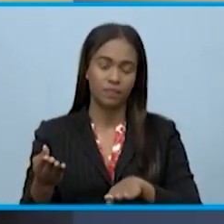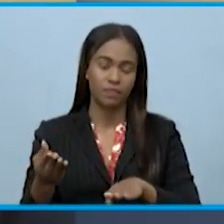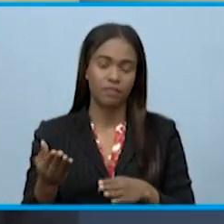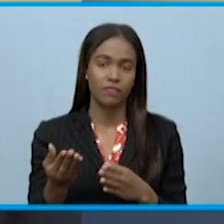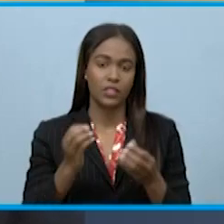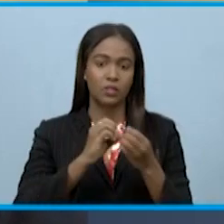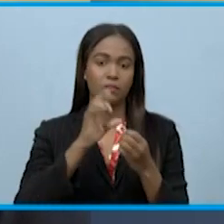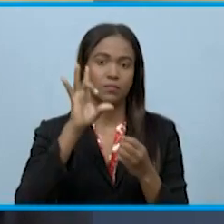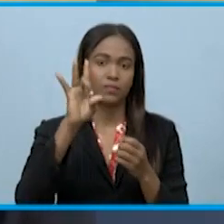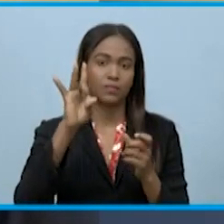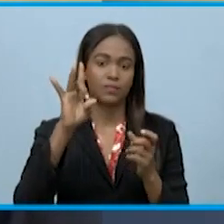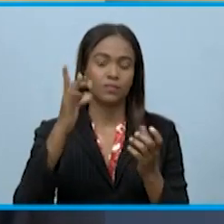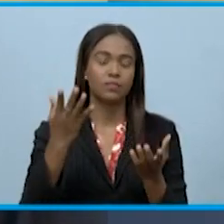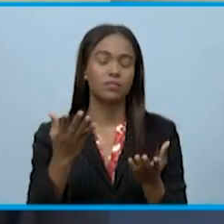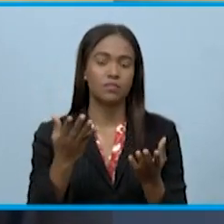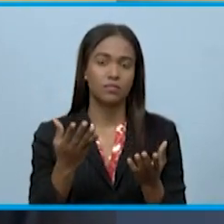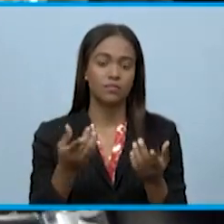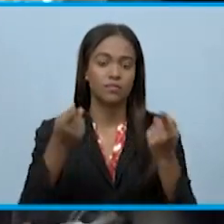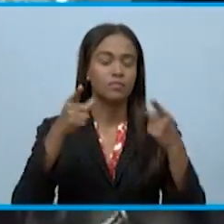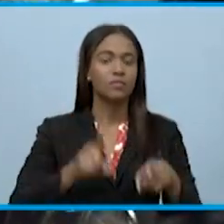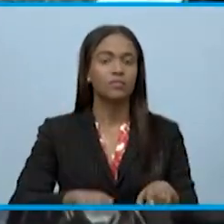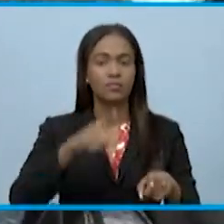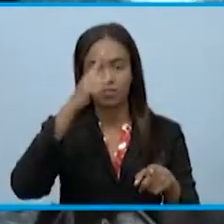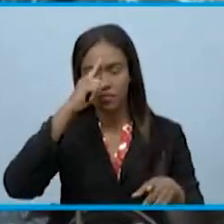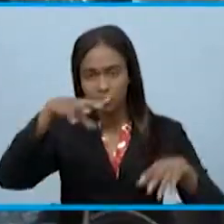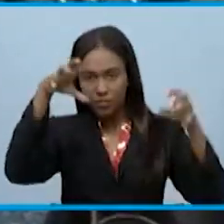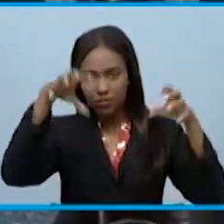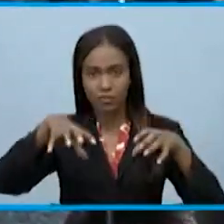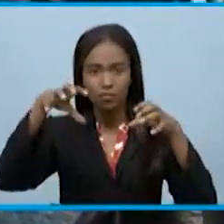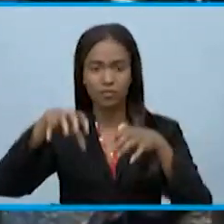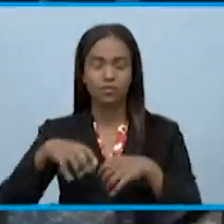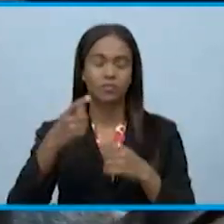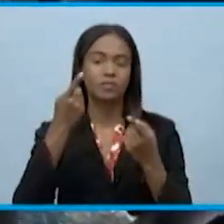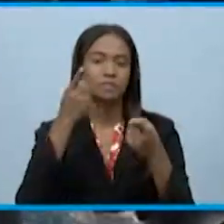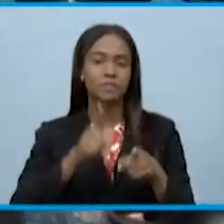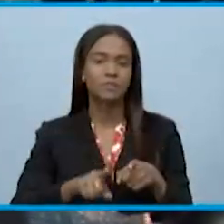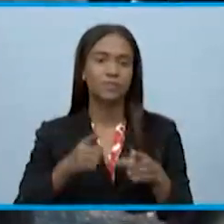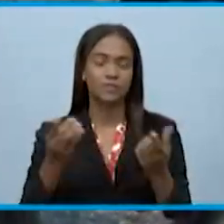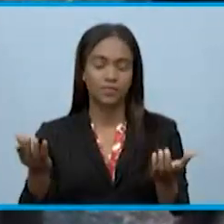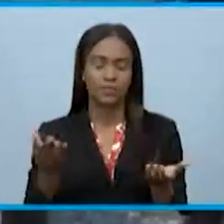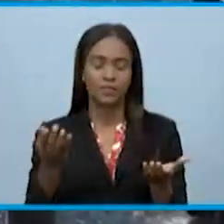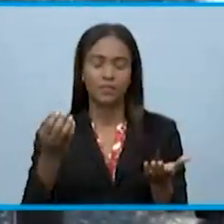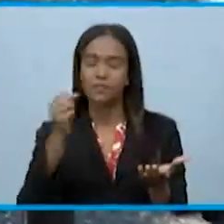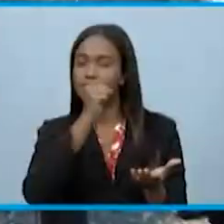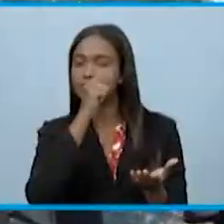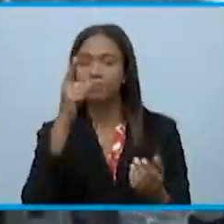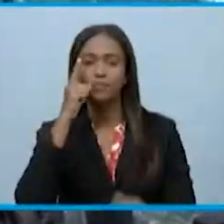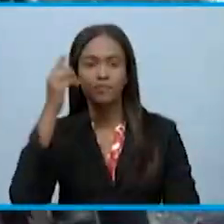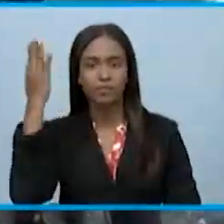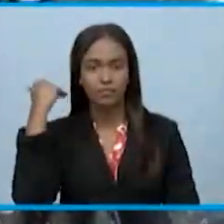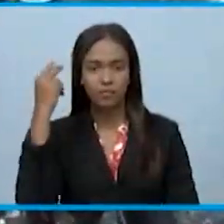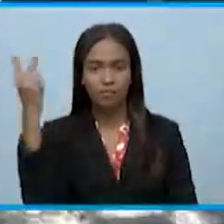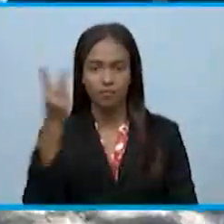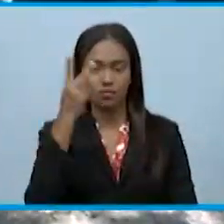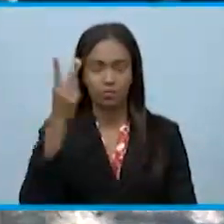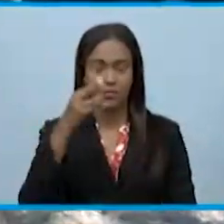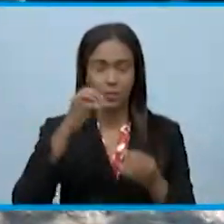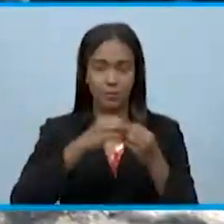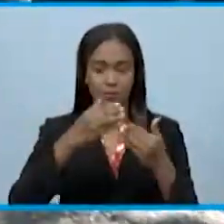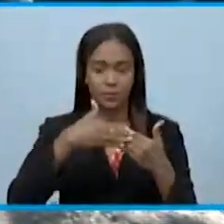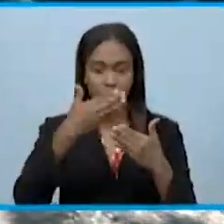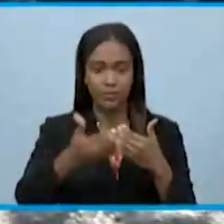que murieron producto de los aguaceros acontecidos en el Gran Santo Domingo el pasado viernes. Más